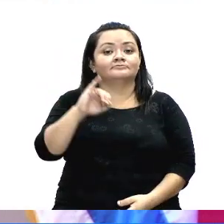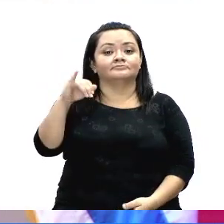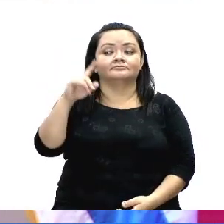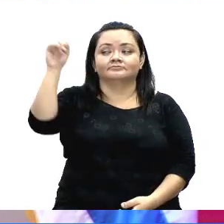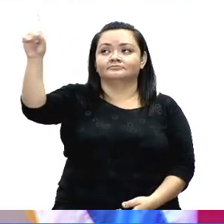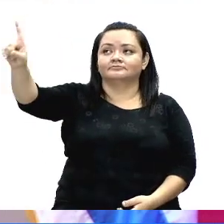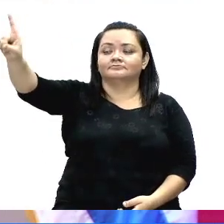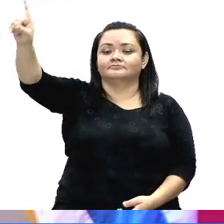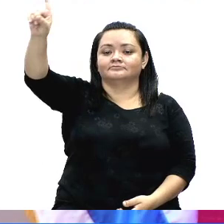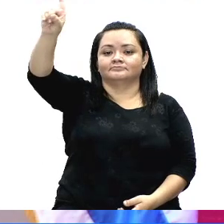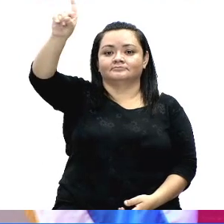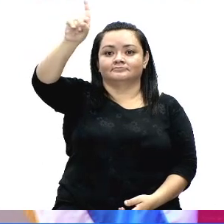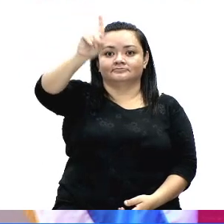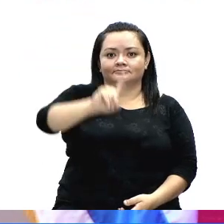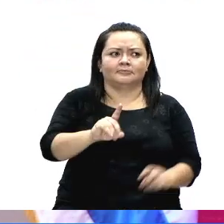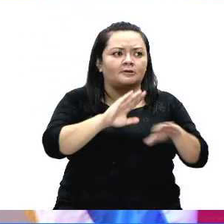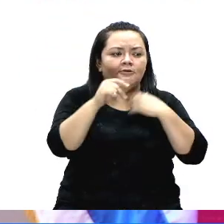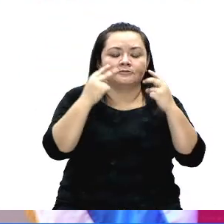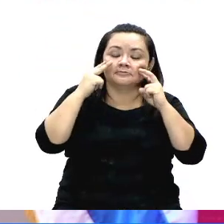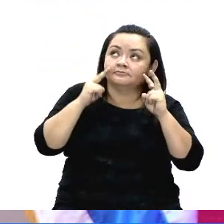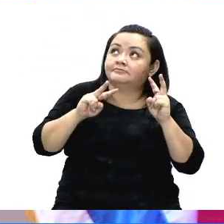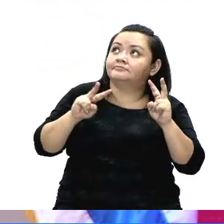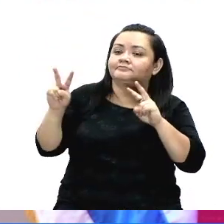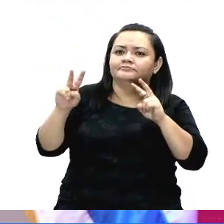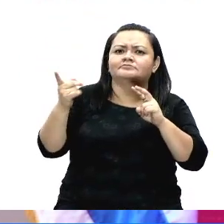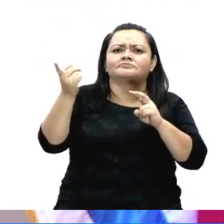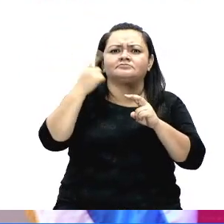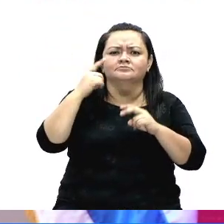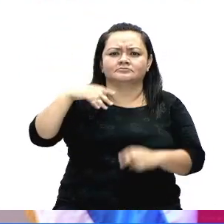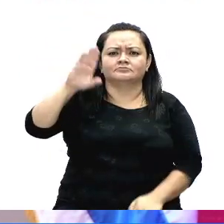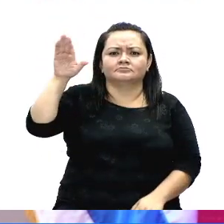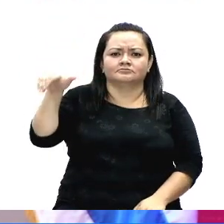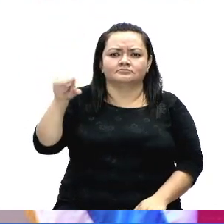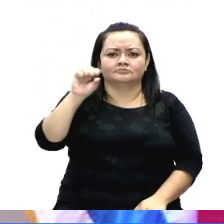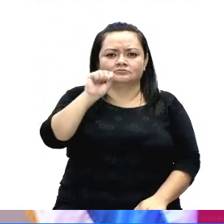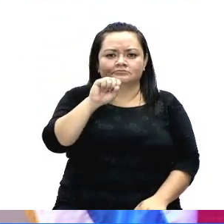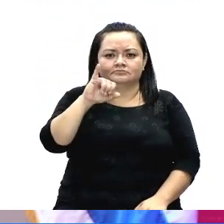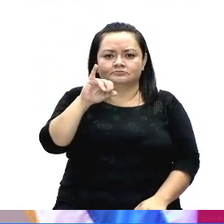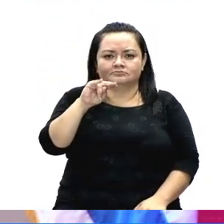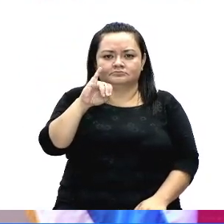descenderá a los ojos de todo el pueblo en donde en el monte